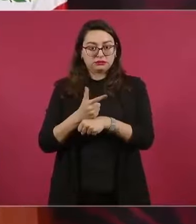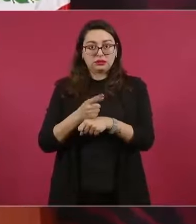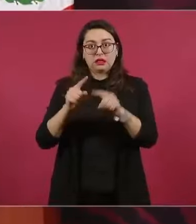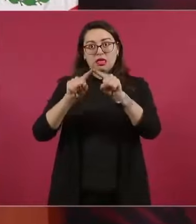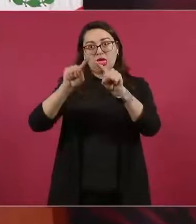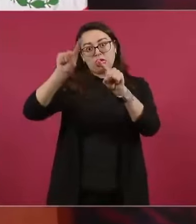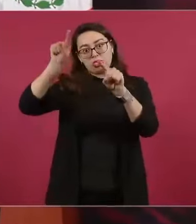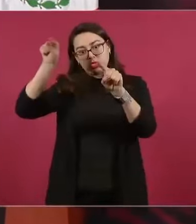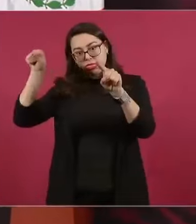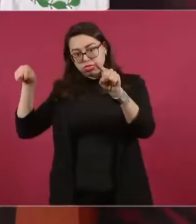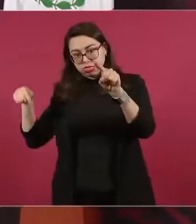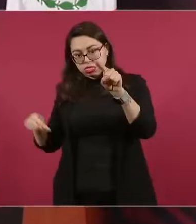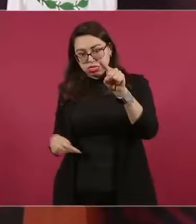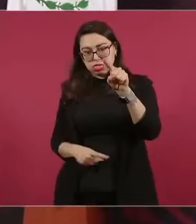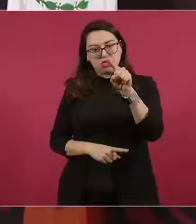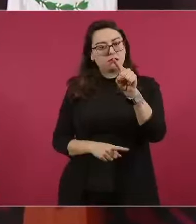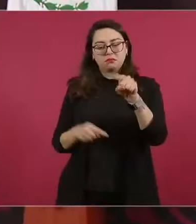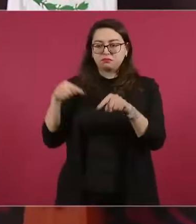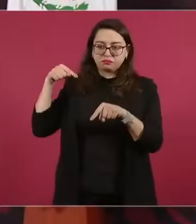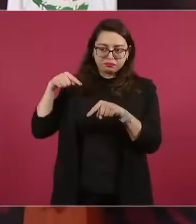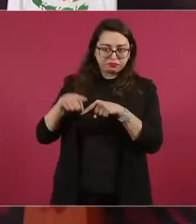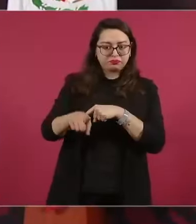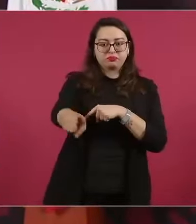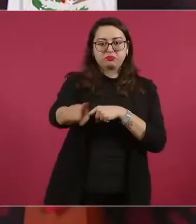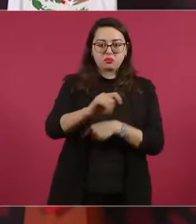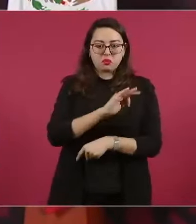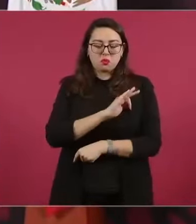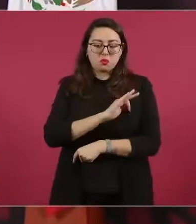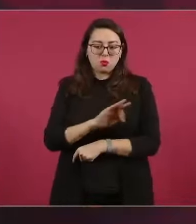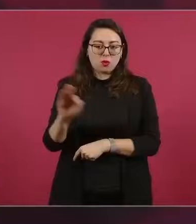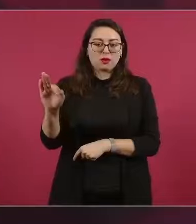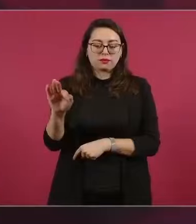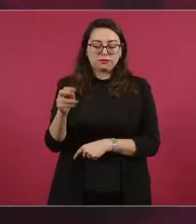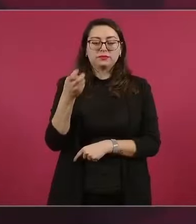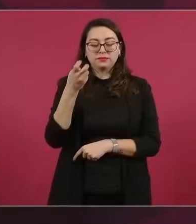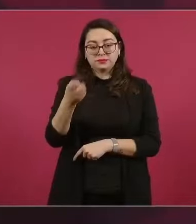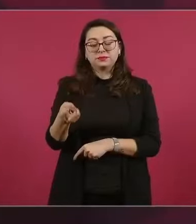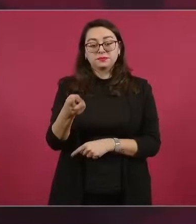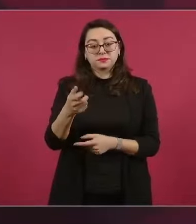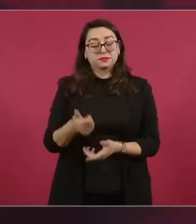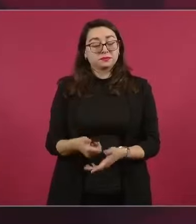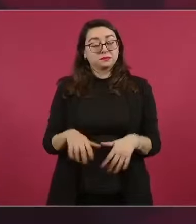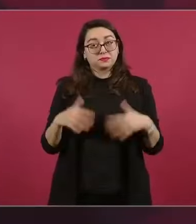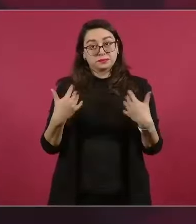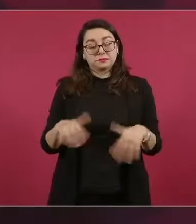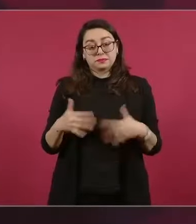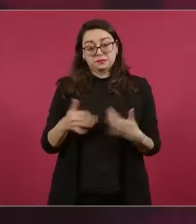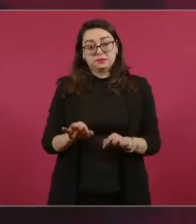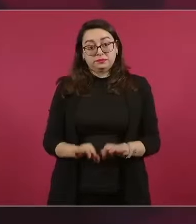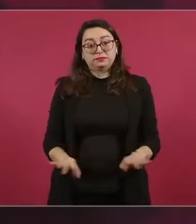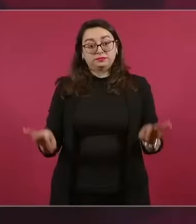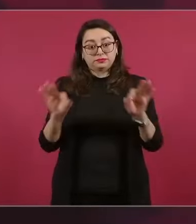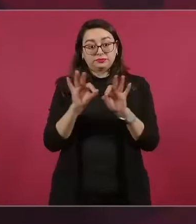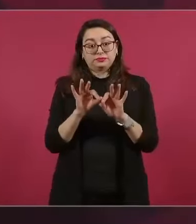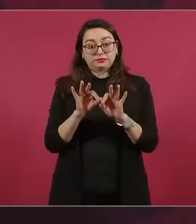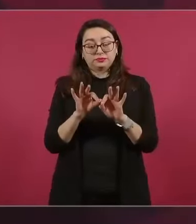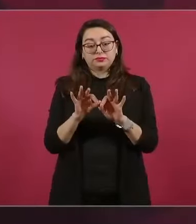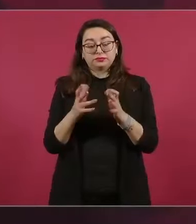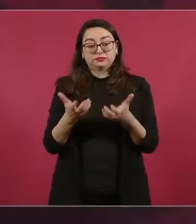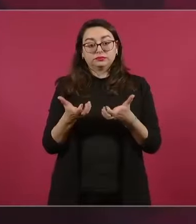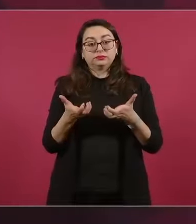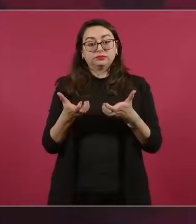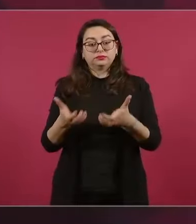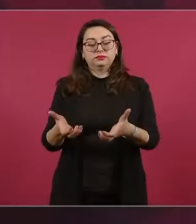tanto tiempo para ir a Tuxtla. Eso va a ser una gran obra, es un